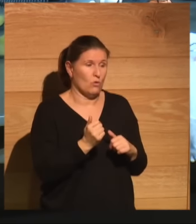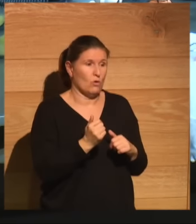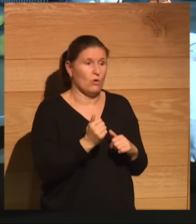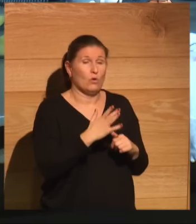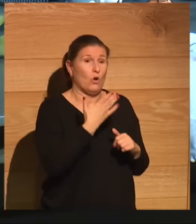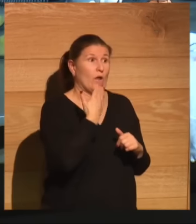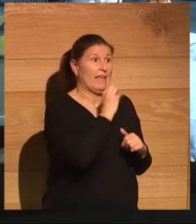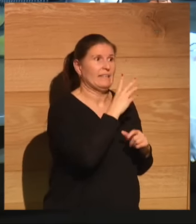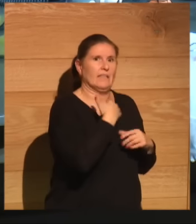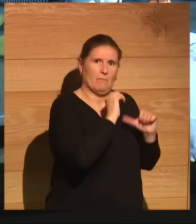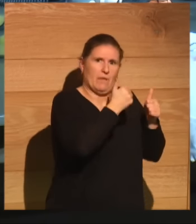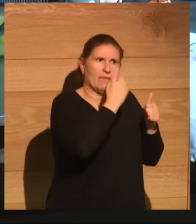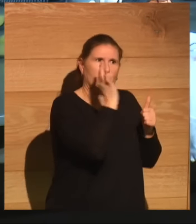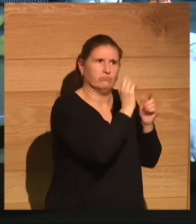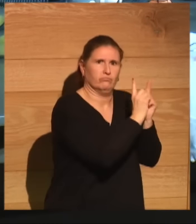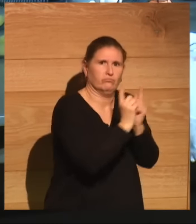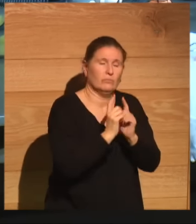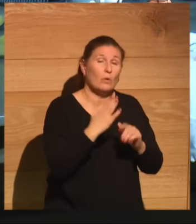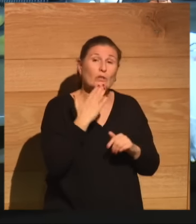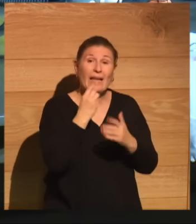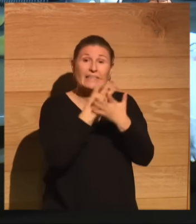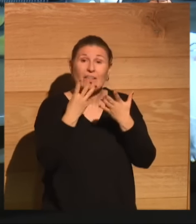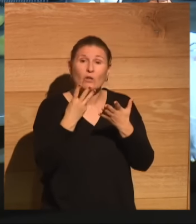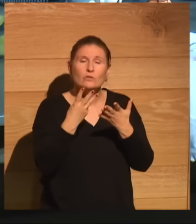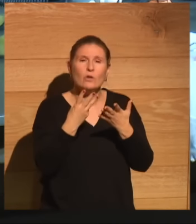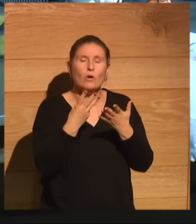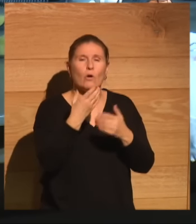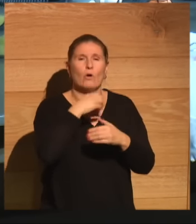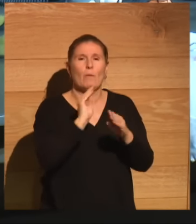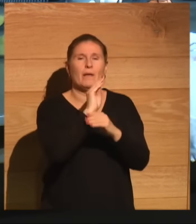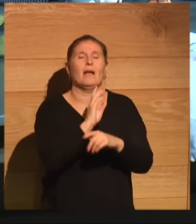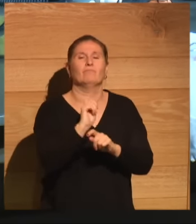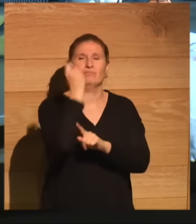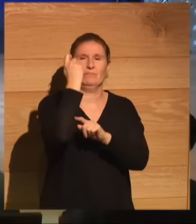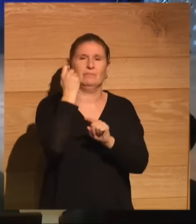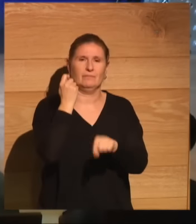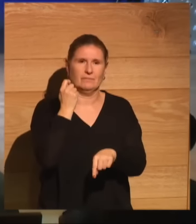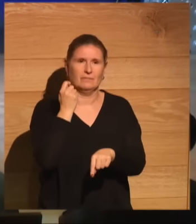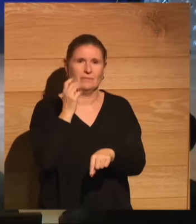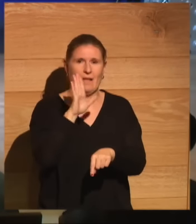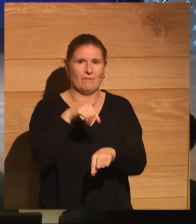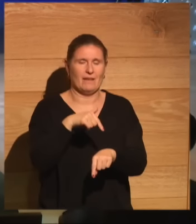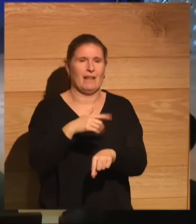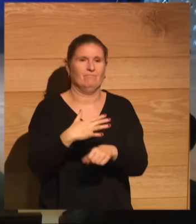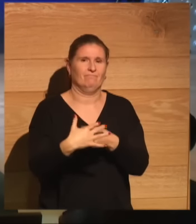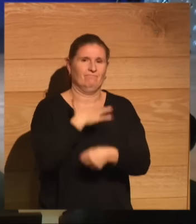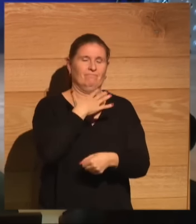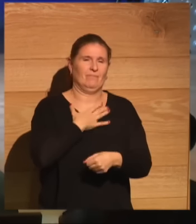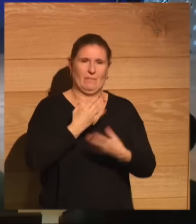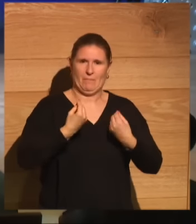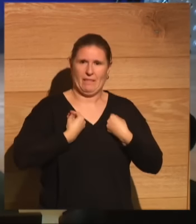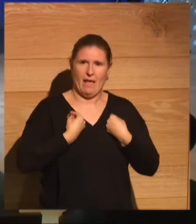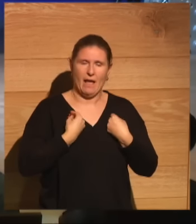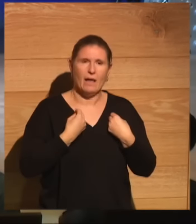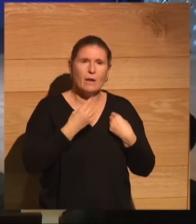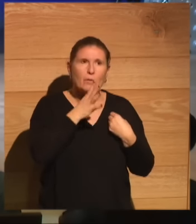con 13 ya, cuando tiene 18 años consigue una beca que yo creo que va a marcar su vida ya definitivamente, porque además va a